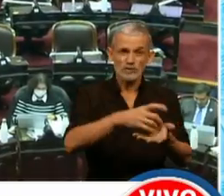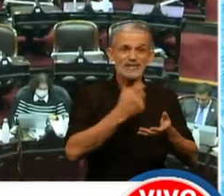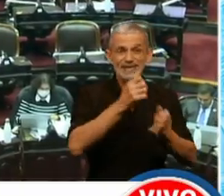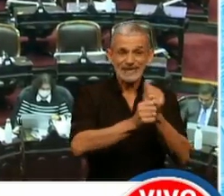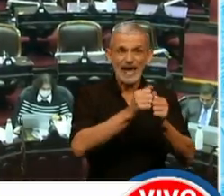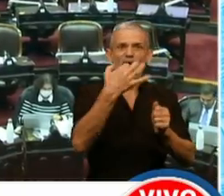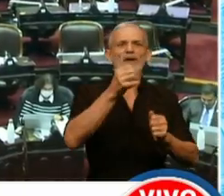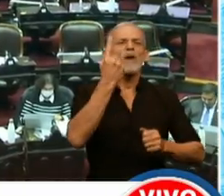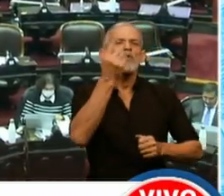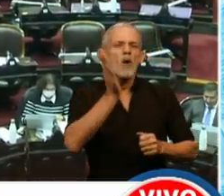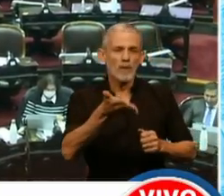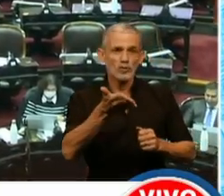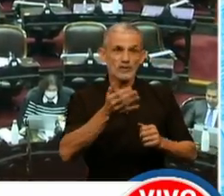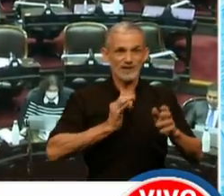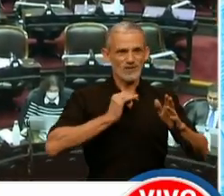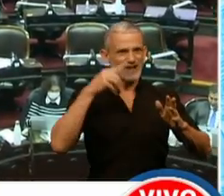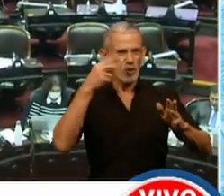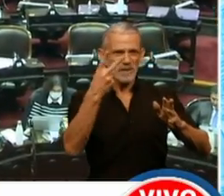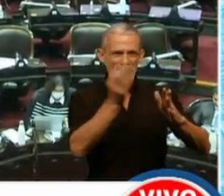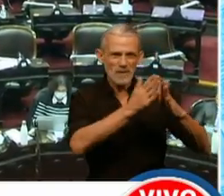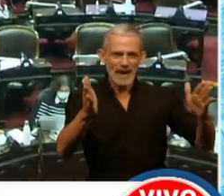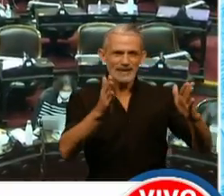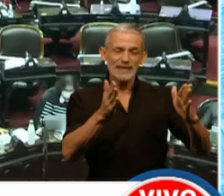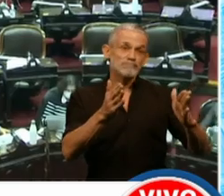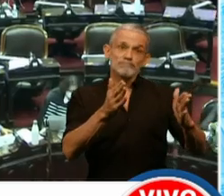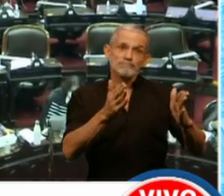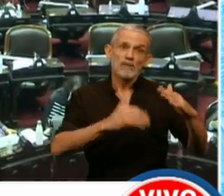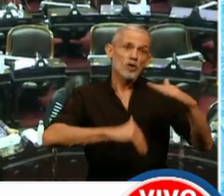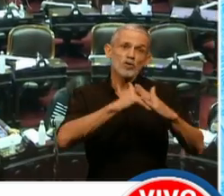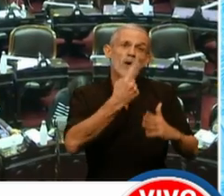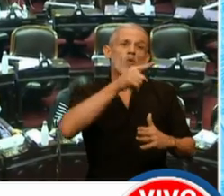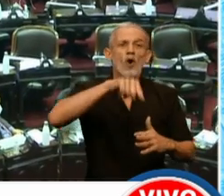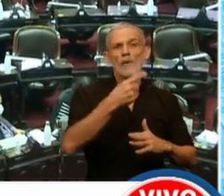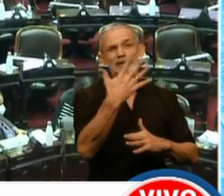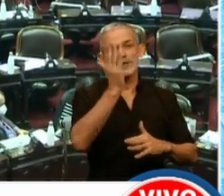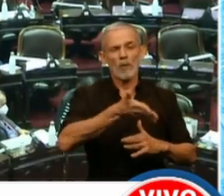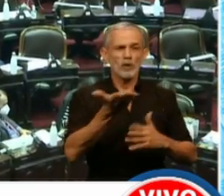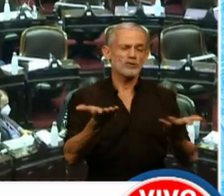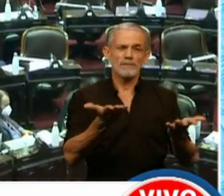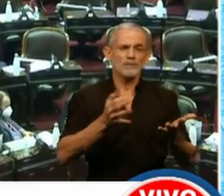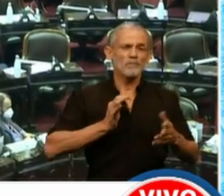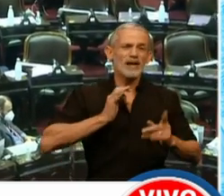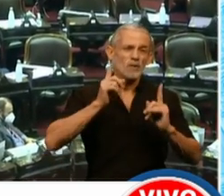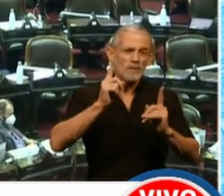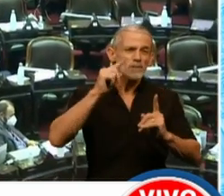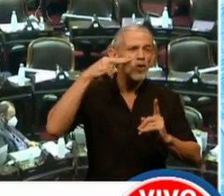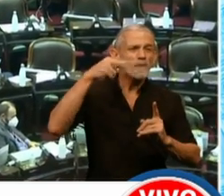tenía que estar al 1 por ciento en 2020 queda con el tope del 15 del 2019